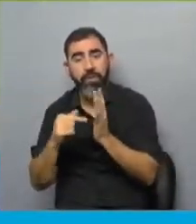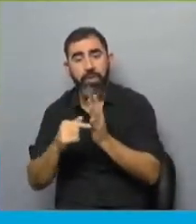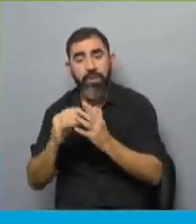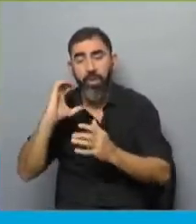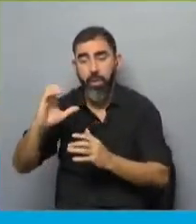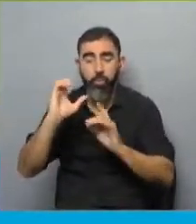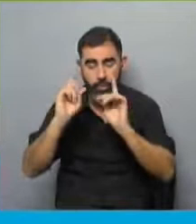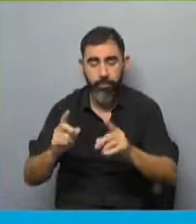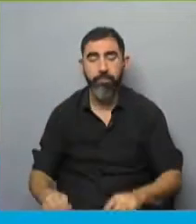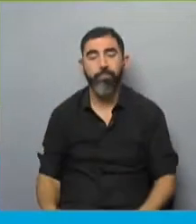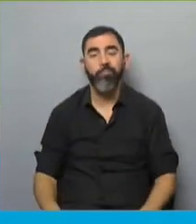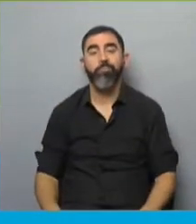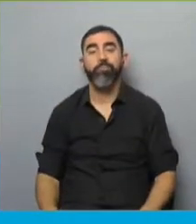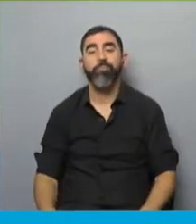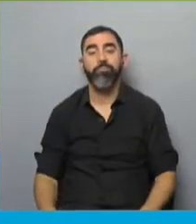jugadores de la institución.